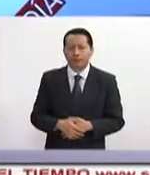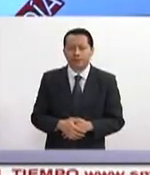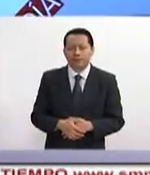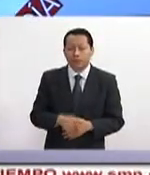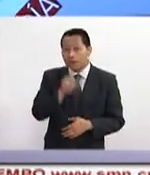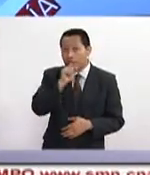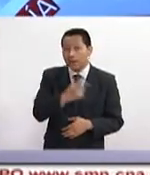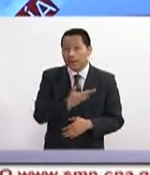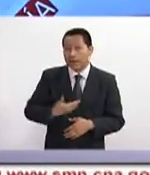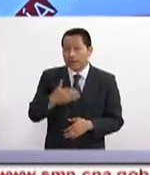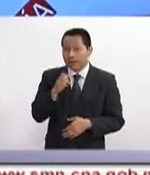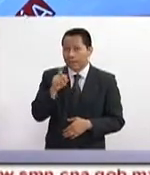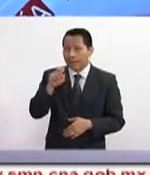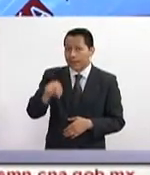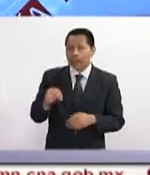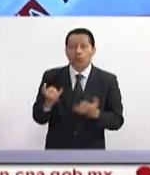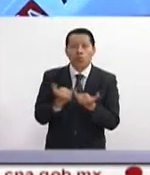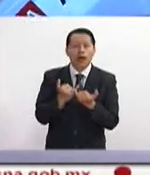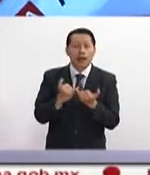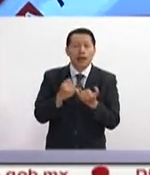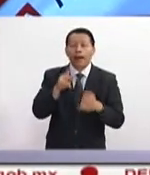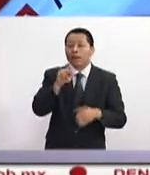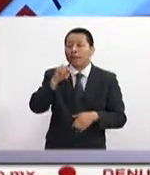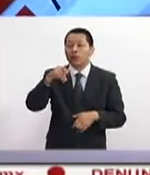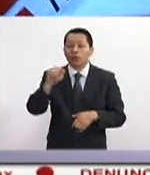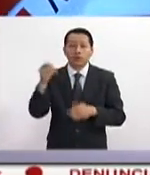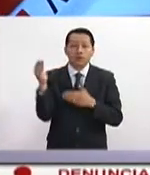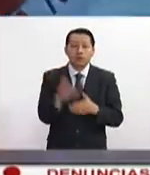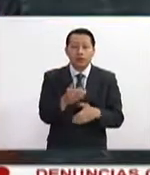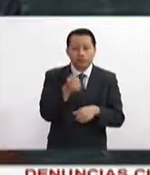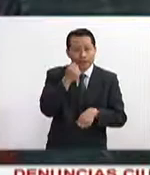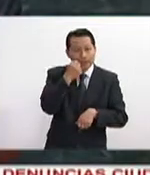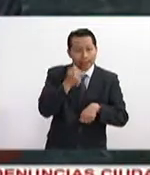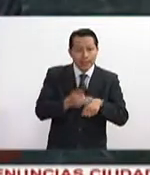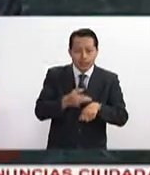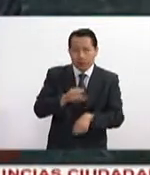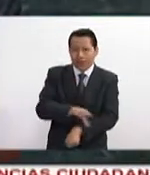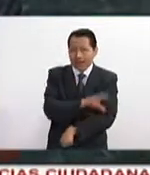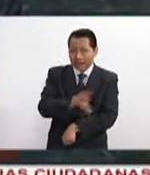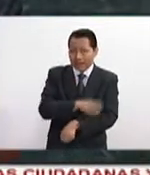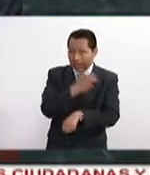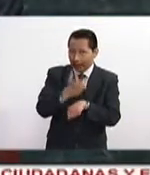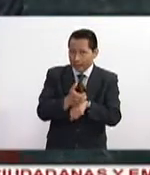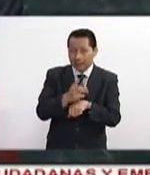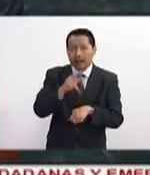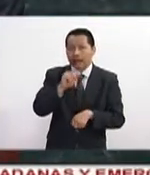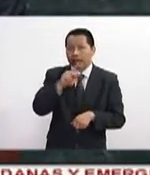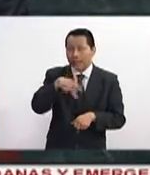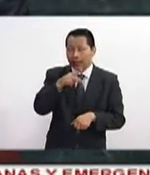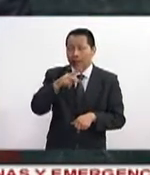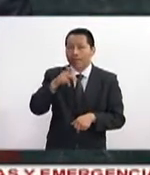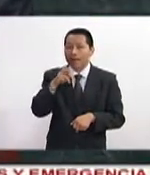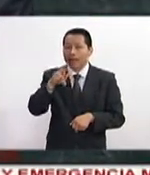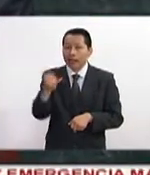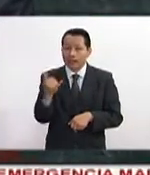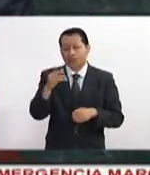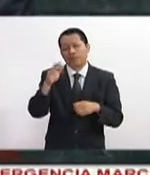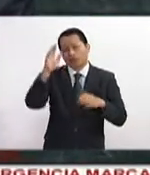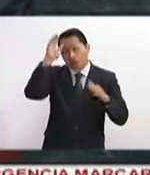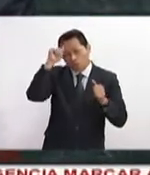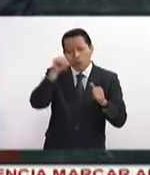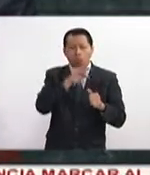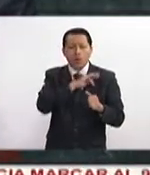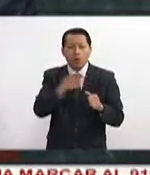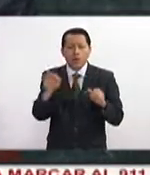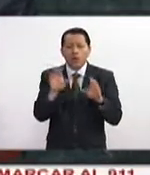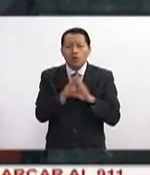También el presidente Enrique Peña Nieto recibió en Los Pinos al secretario de Energía de los Estados Unidos, Rick Perry. Acordaron trabajar sobre 3 ejes